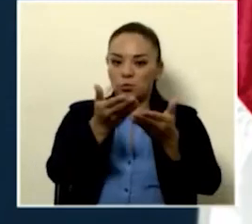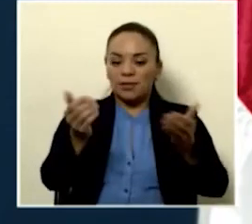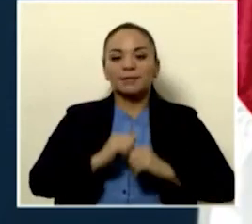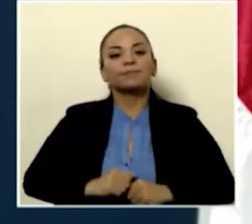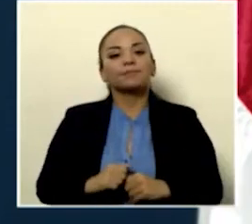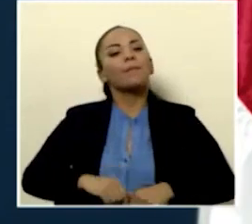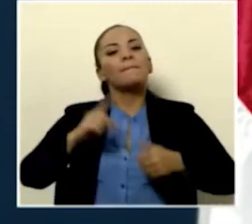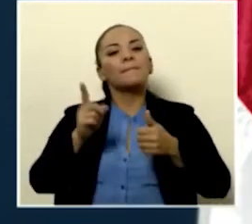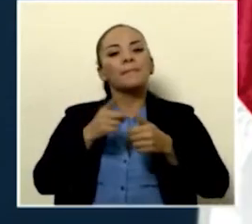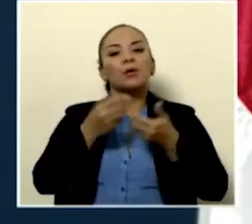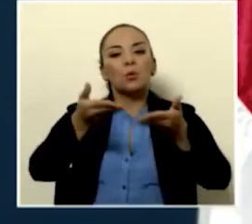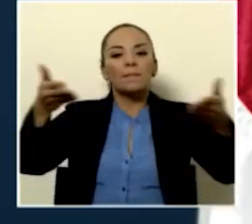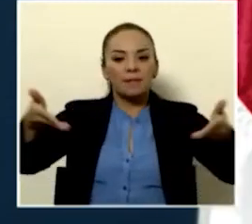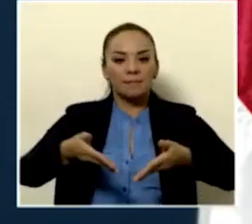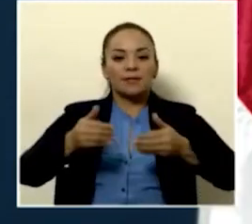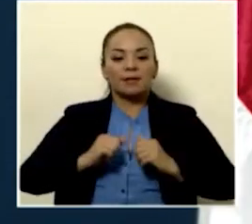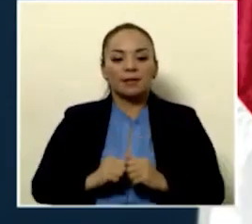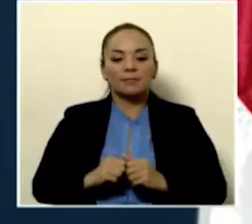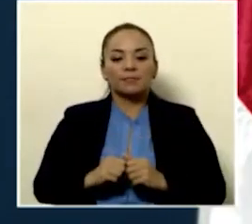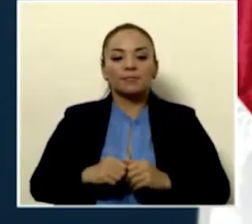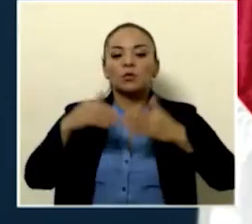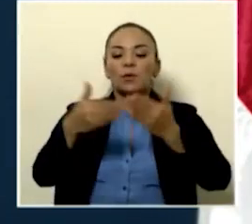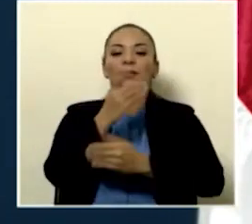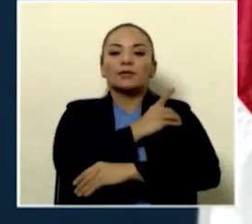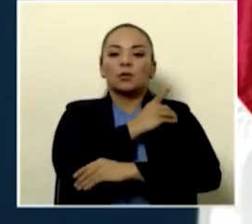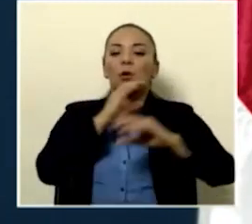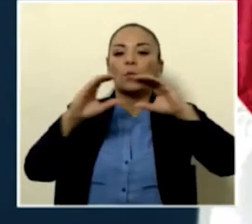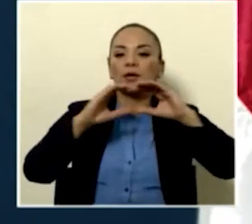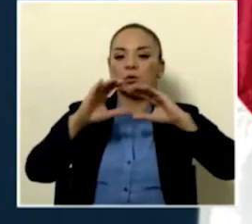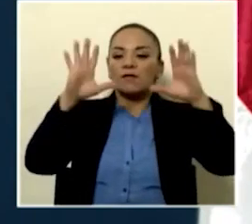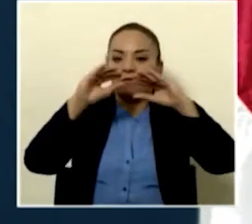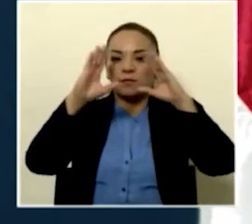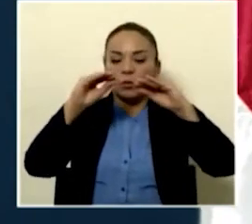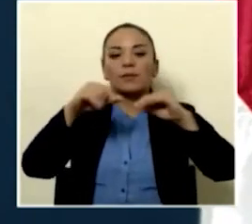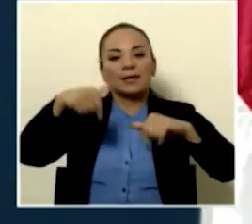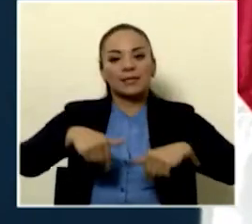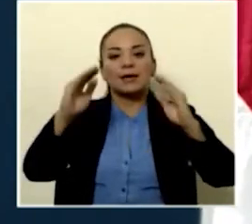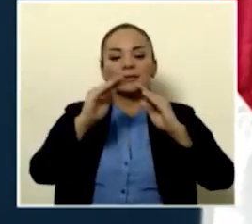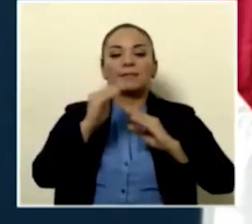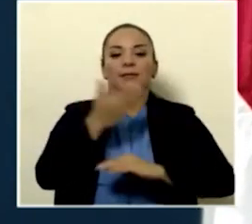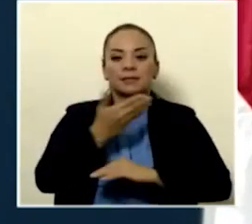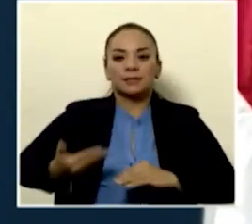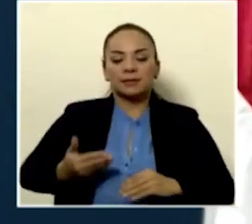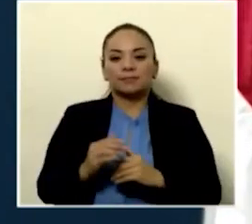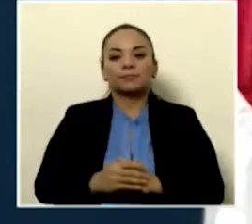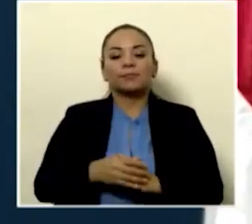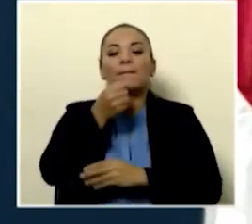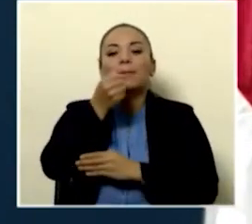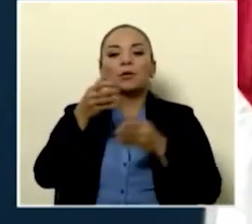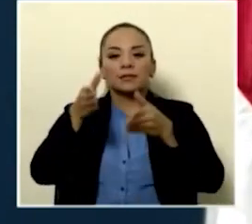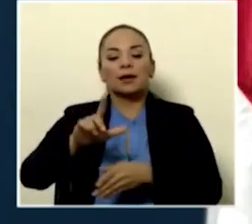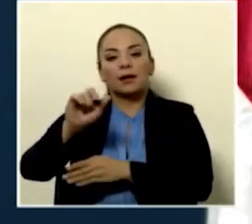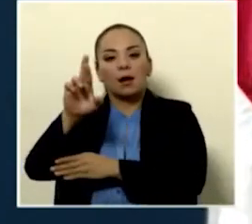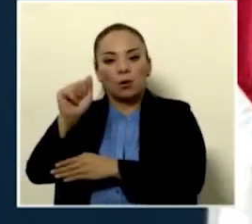la bienvenida a la nueva directora de Comunicación e Información de Casa Presidencial, la